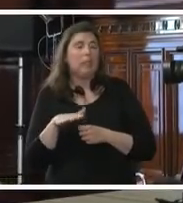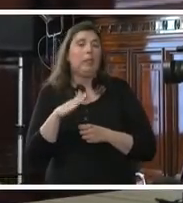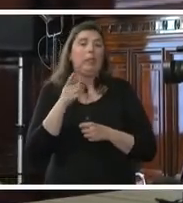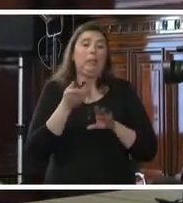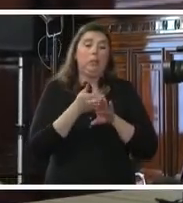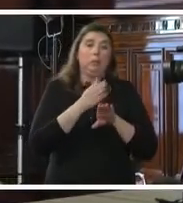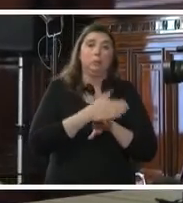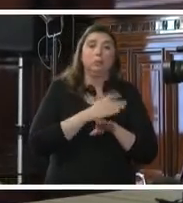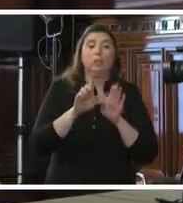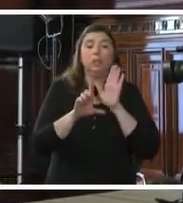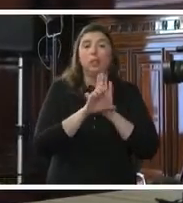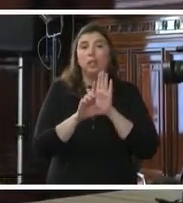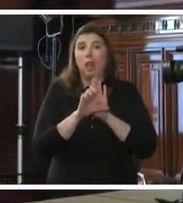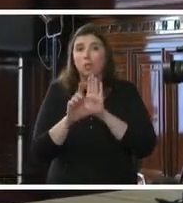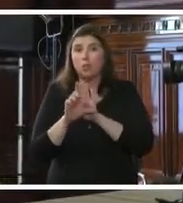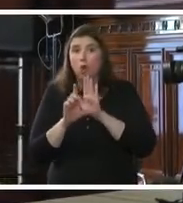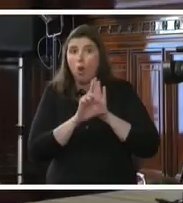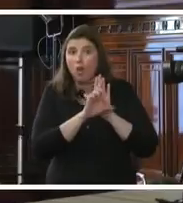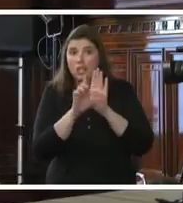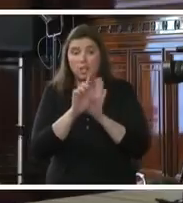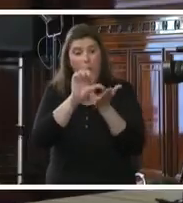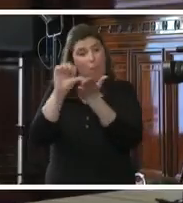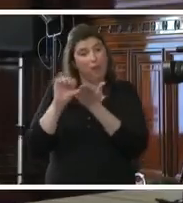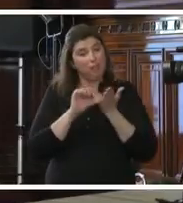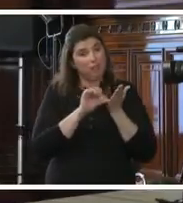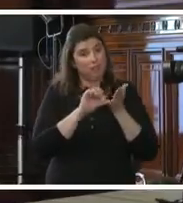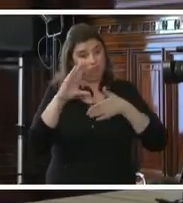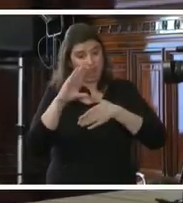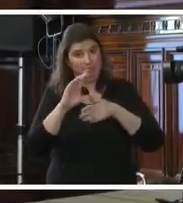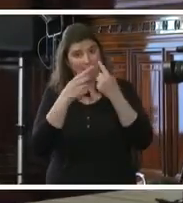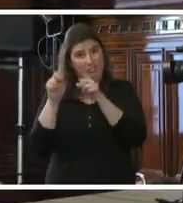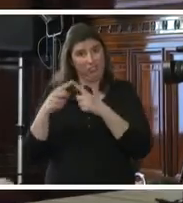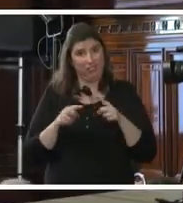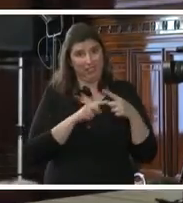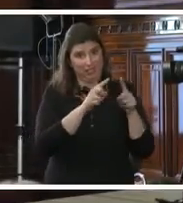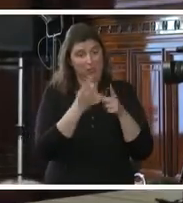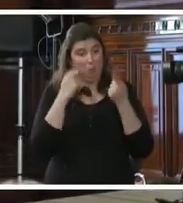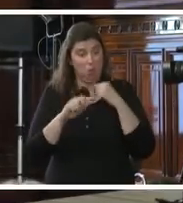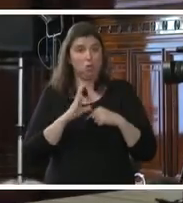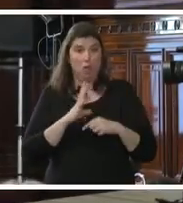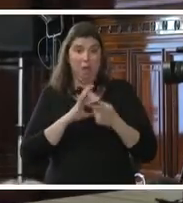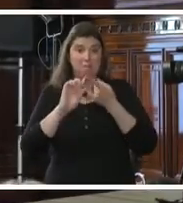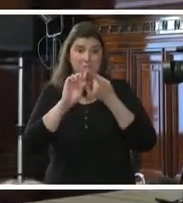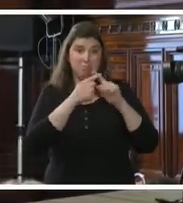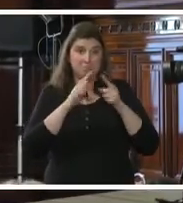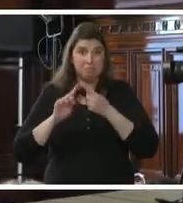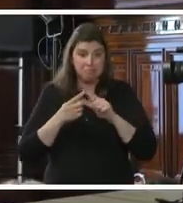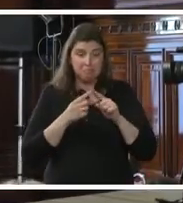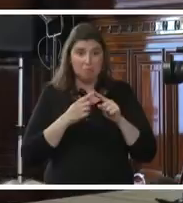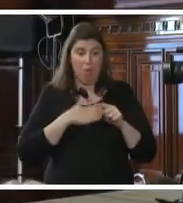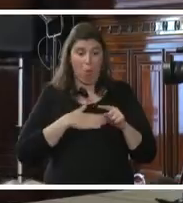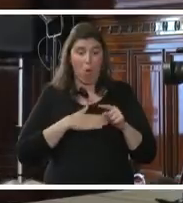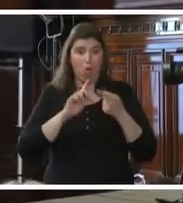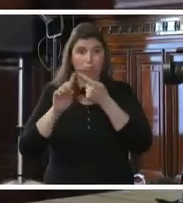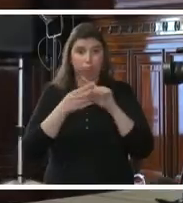las legislaciones que tenemos en los países son totalmente diferentes, pero si lográramos tener un consenso en que podemos pedir